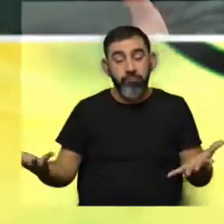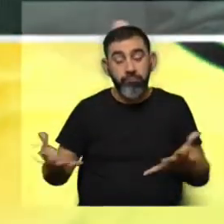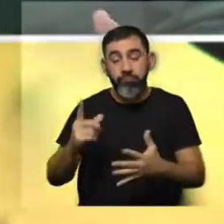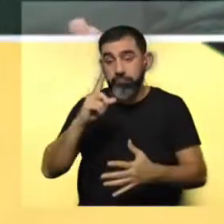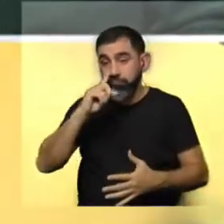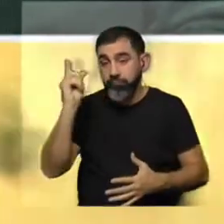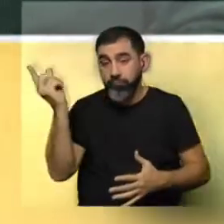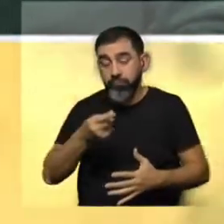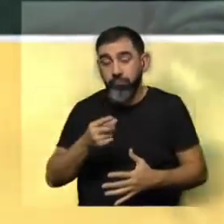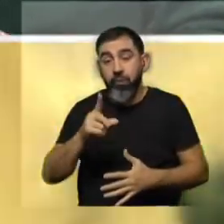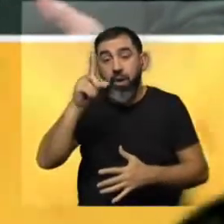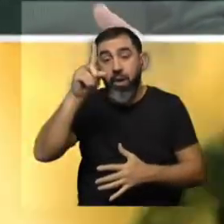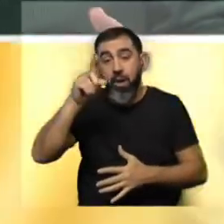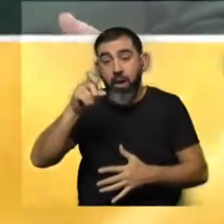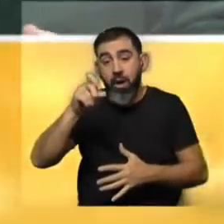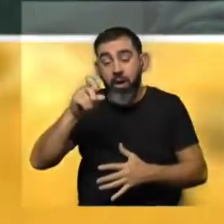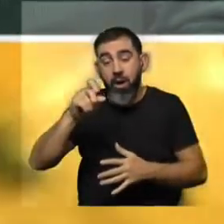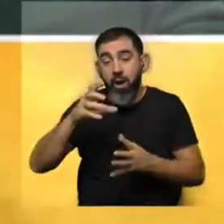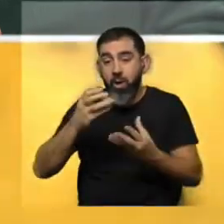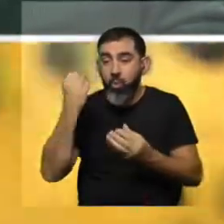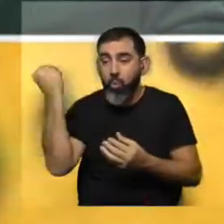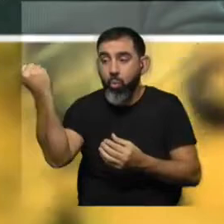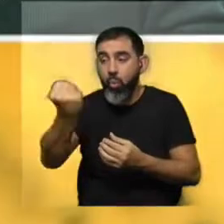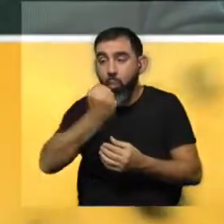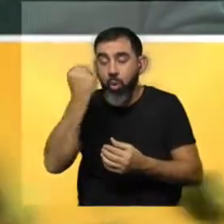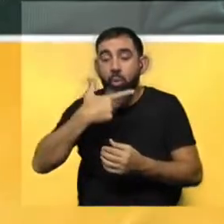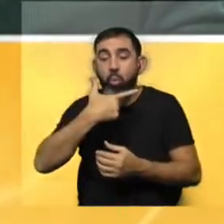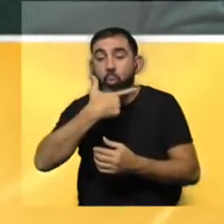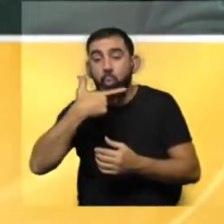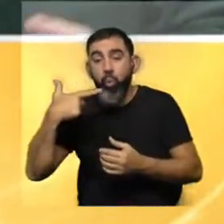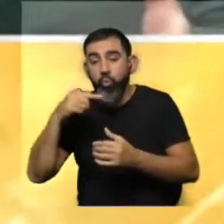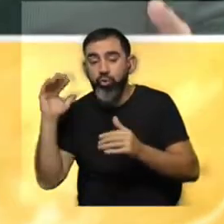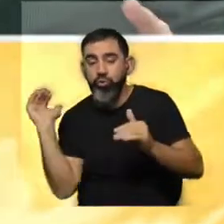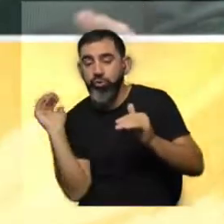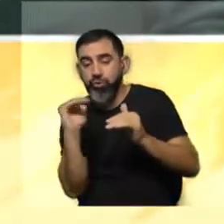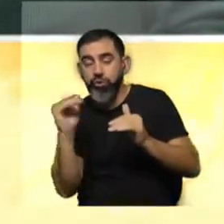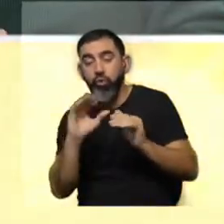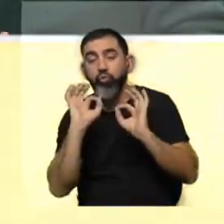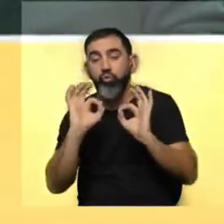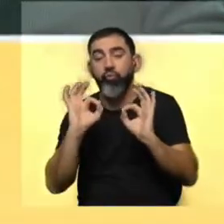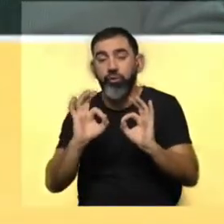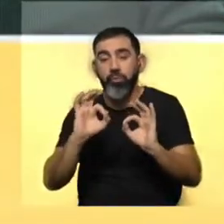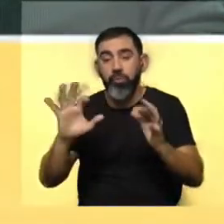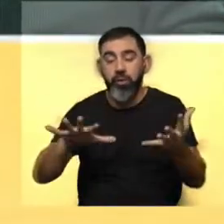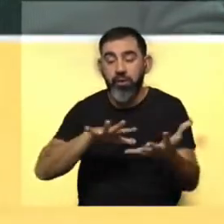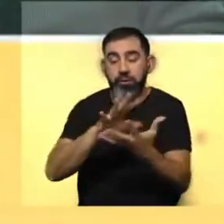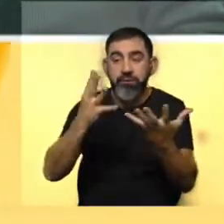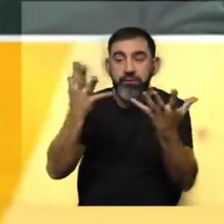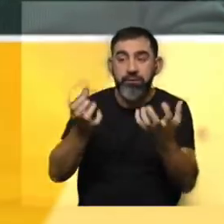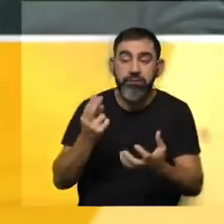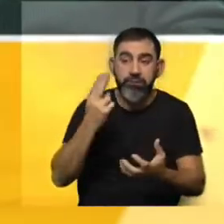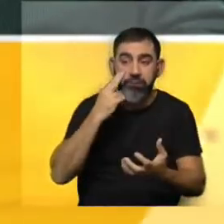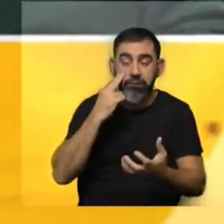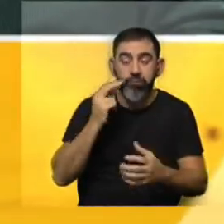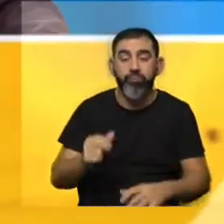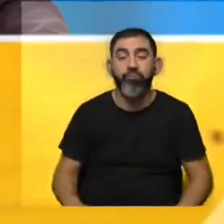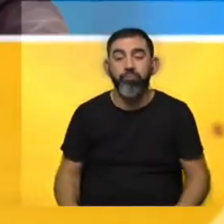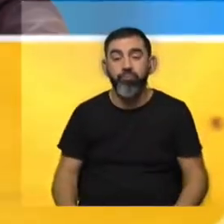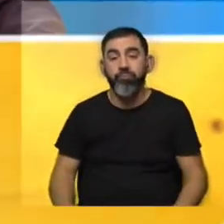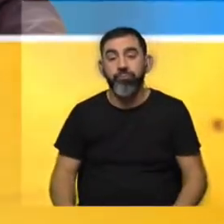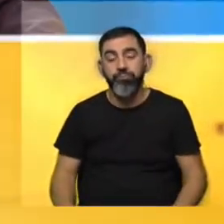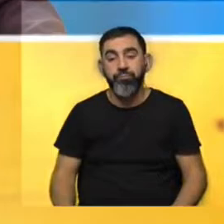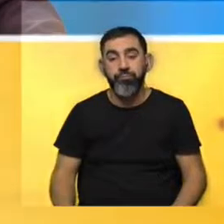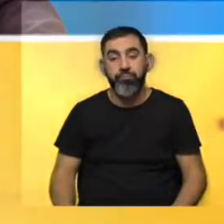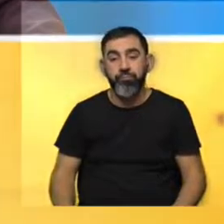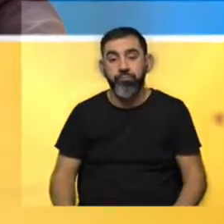es suministrarle un volumen de reserva de agua dulce suficiente para enfrentar este tipo de sequías. Lo que no